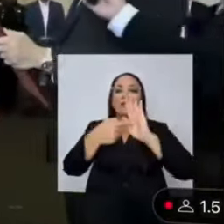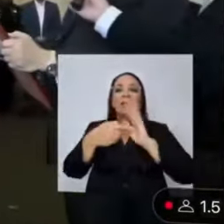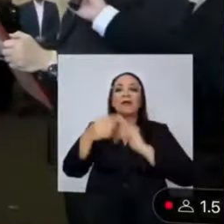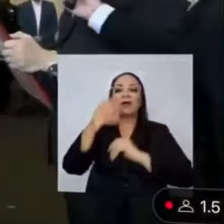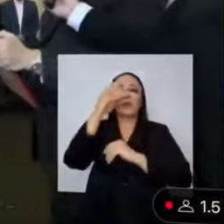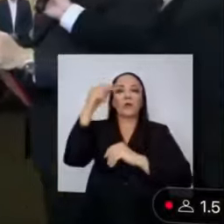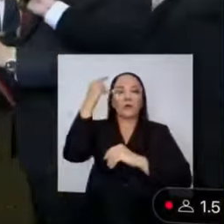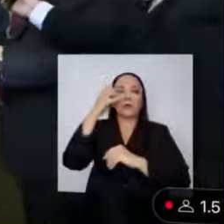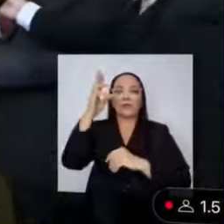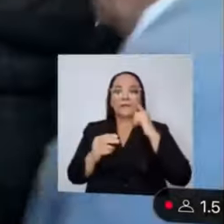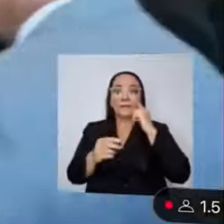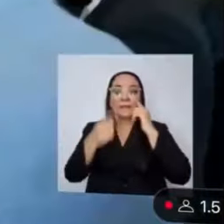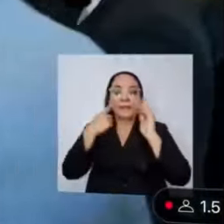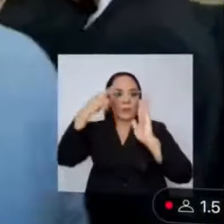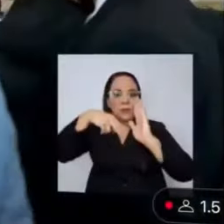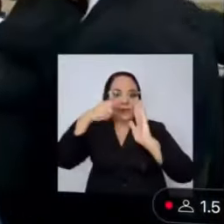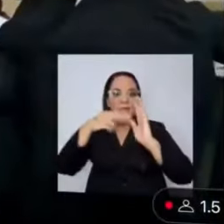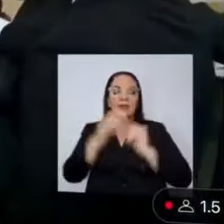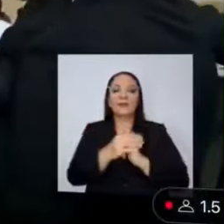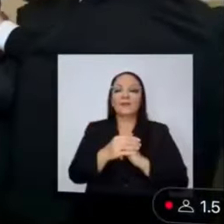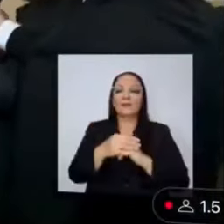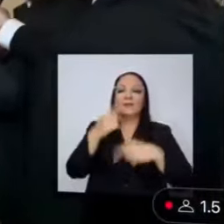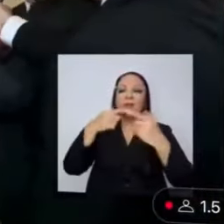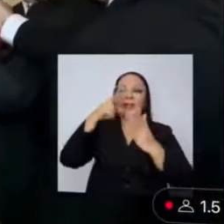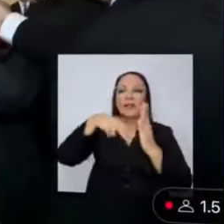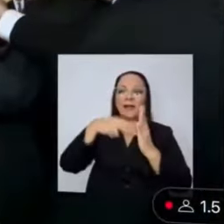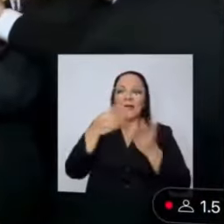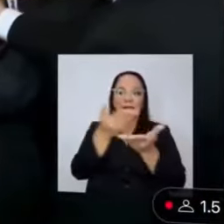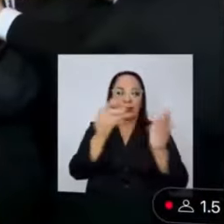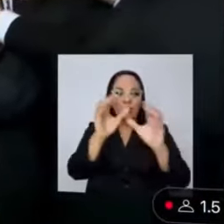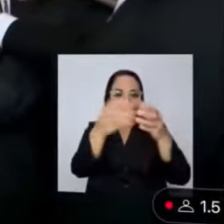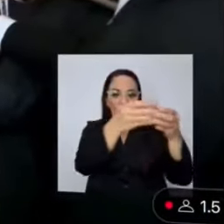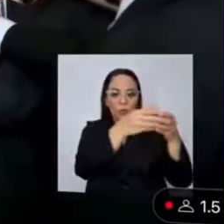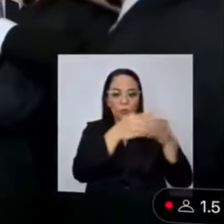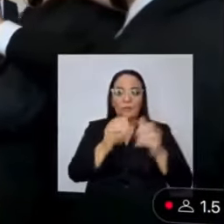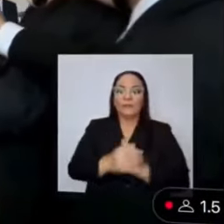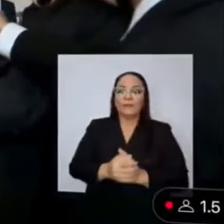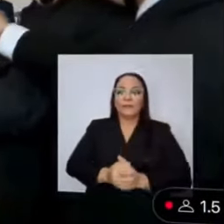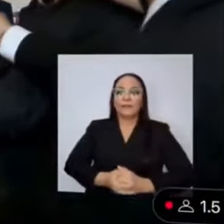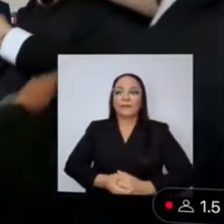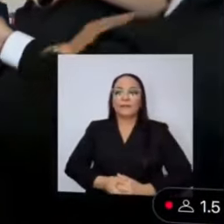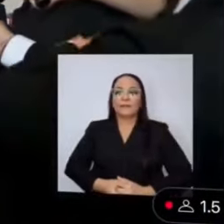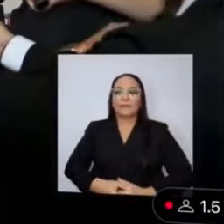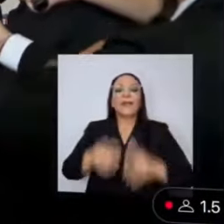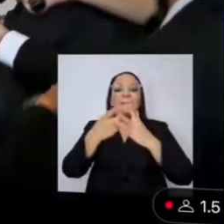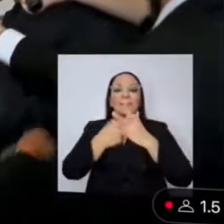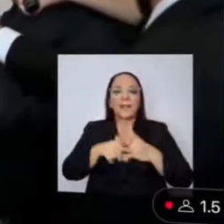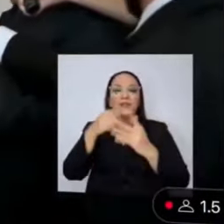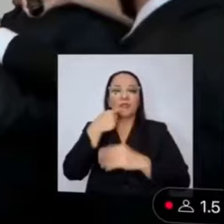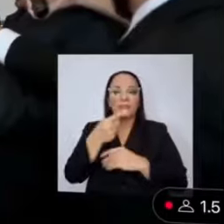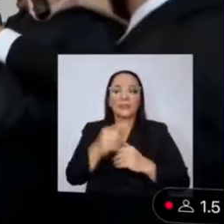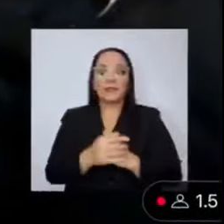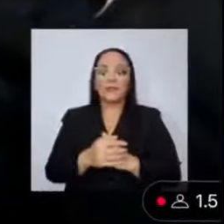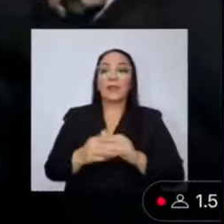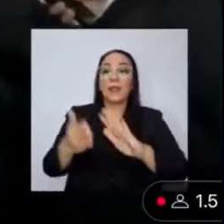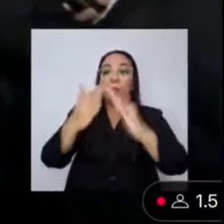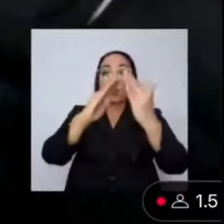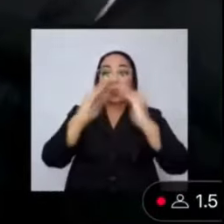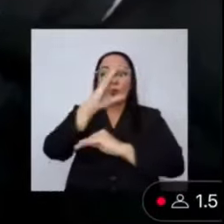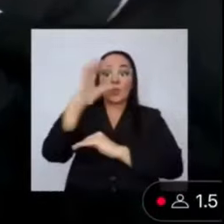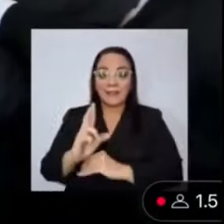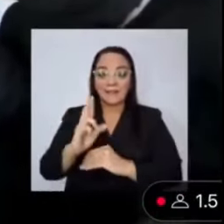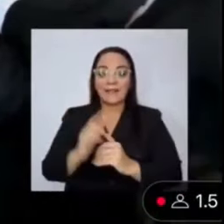Rica. Micrófono para leerlo. Se los voy a leer, brigadistas. Empiezo. El pueblo de